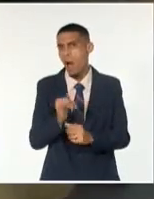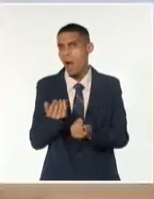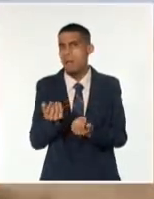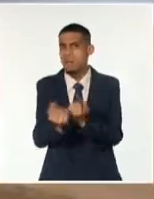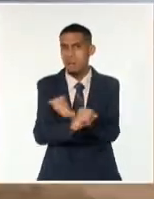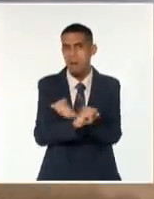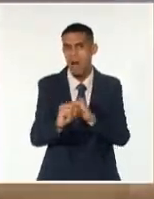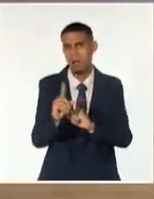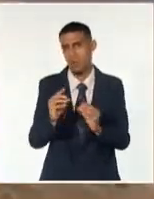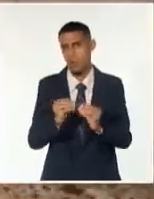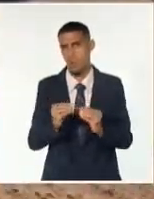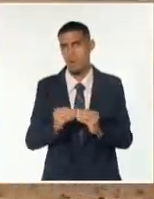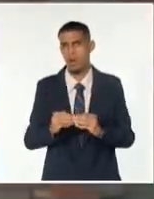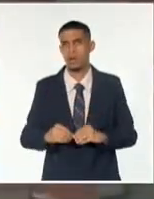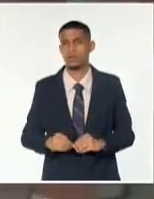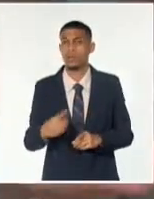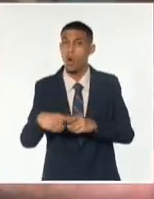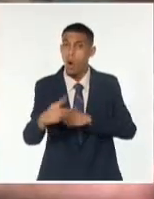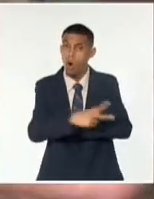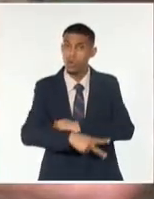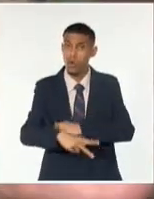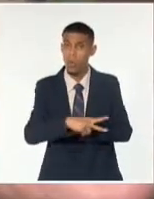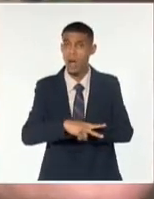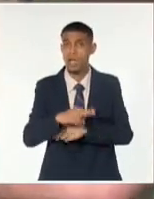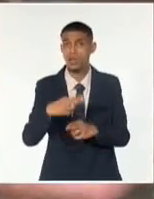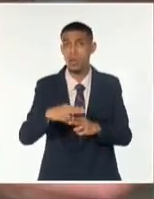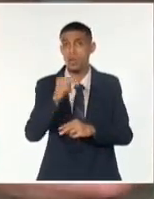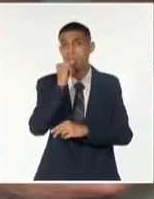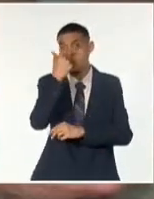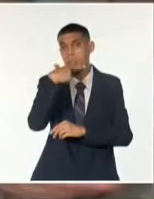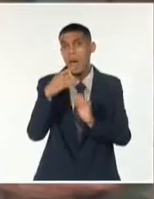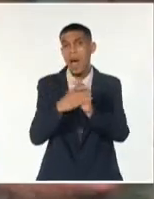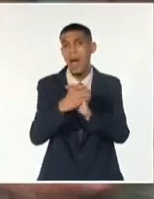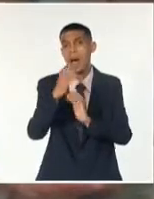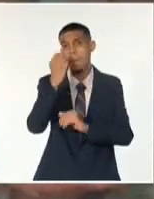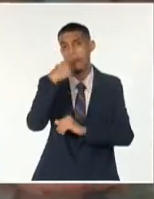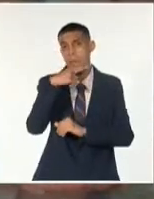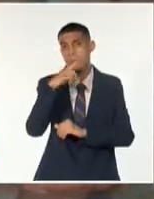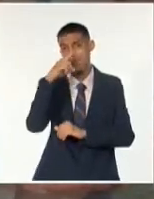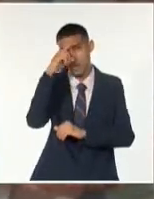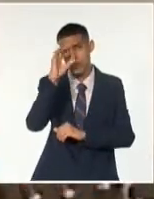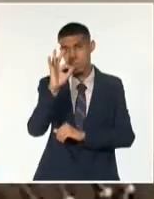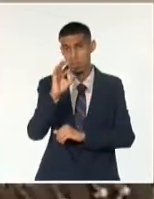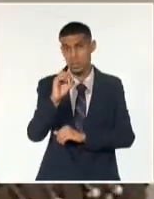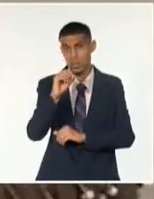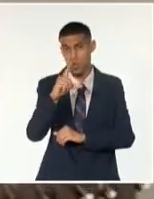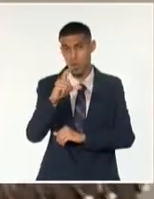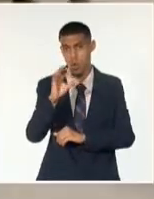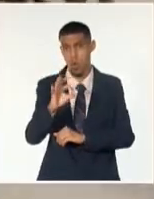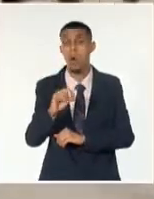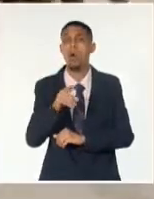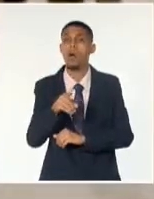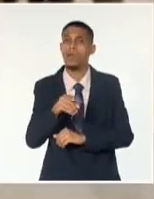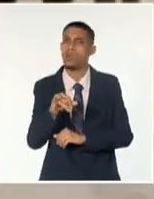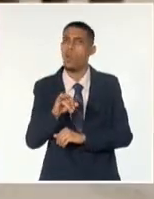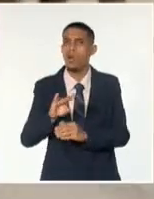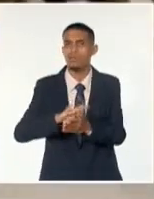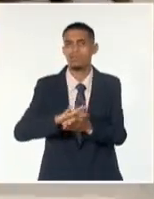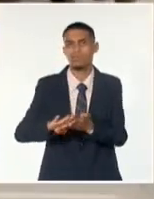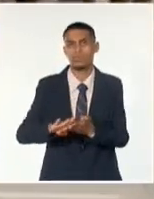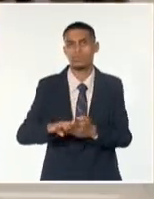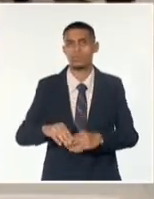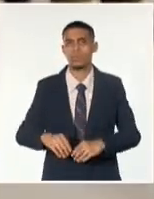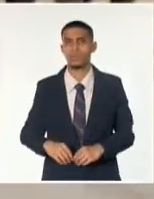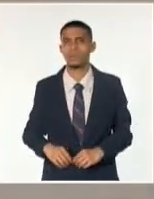determinación de Damasco de seguir la lucha hasta erradicar este flagelo del territorio nacional.